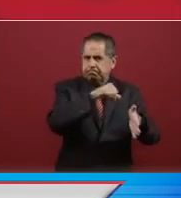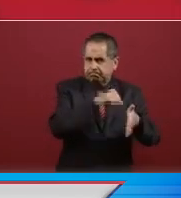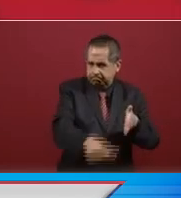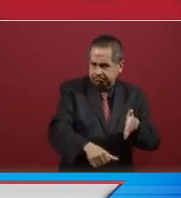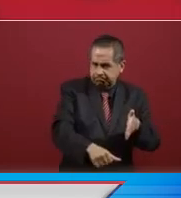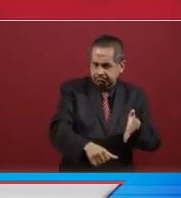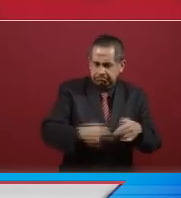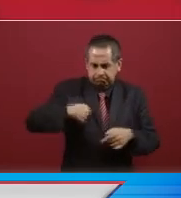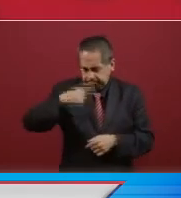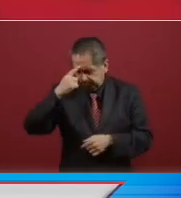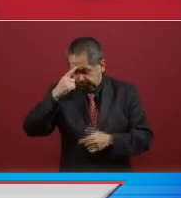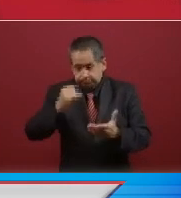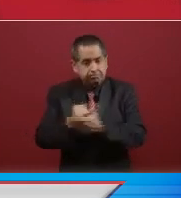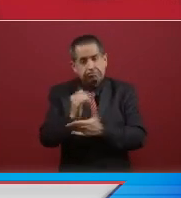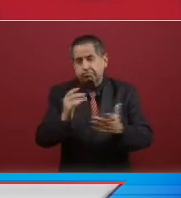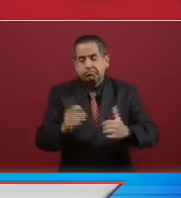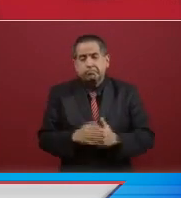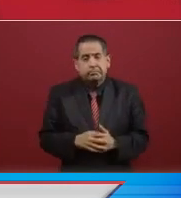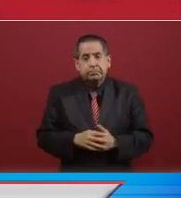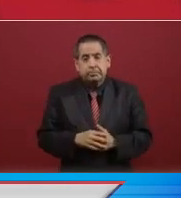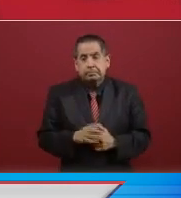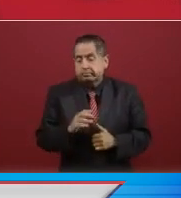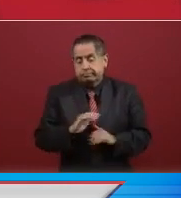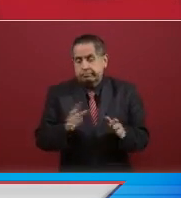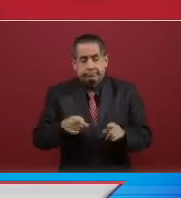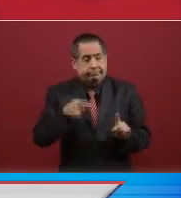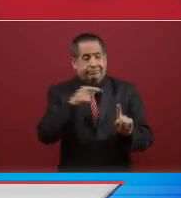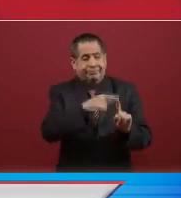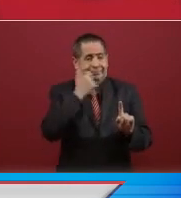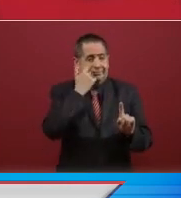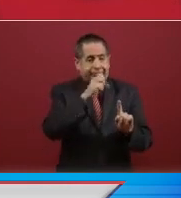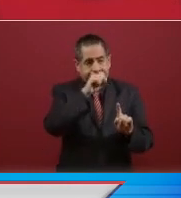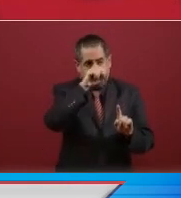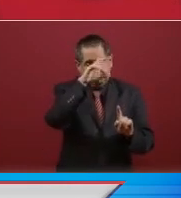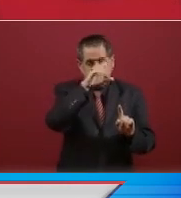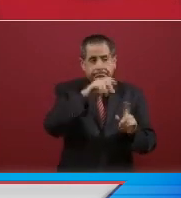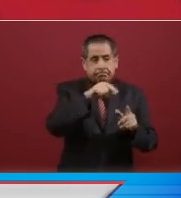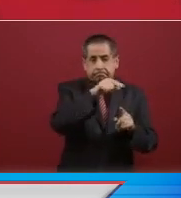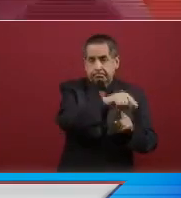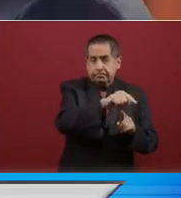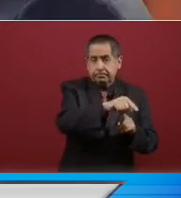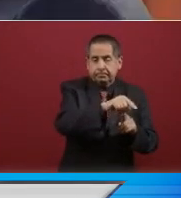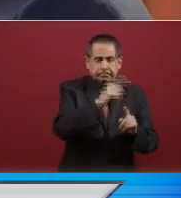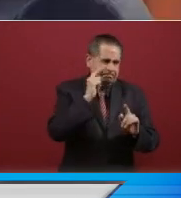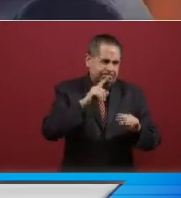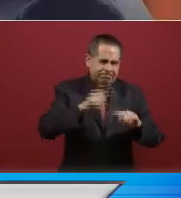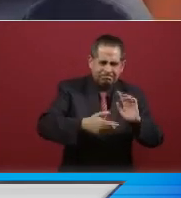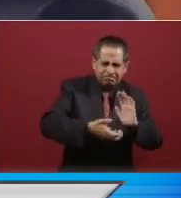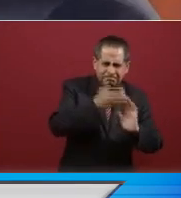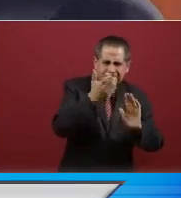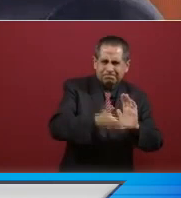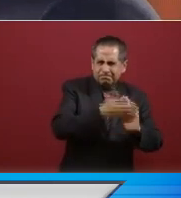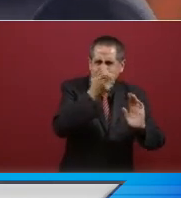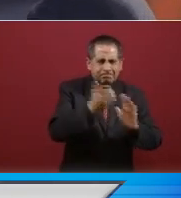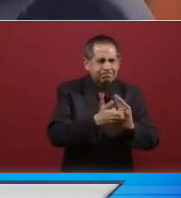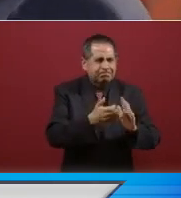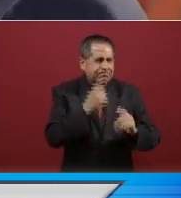las mineras. Se logró por el movimiento de Morena hace 4 años que se estableciera un pago de impuesto por extracción y los